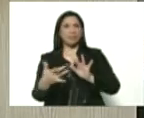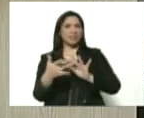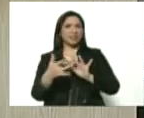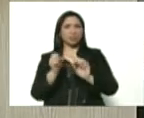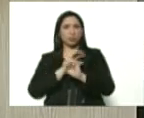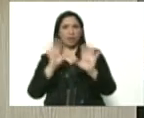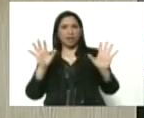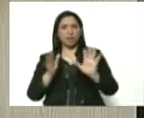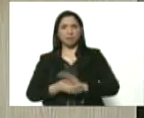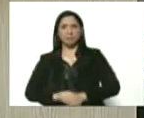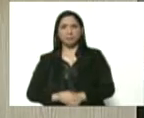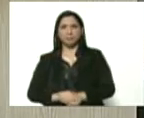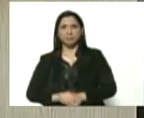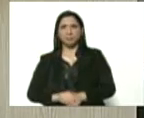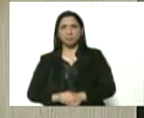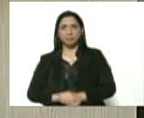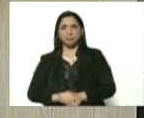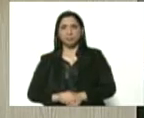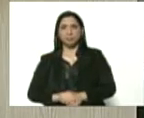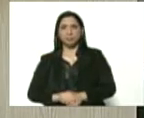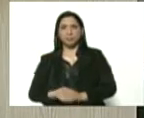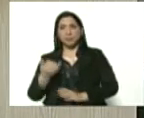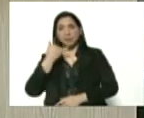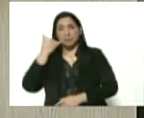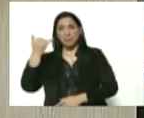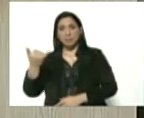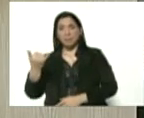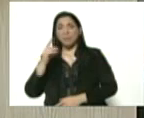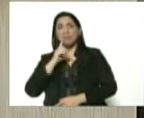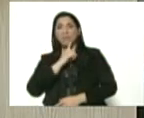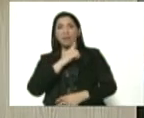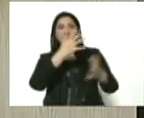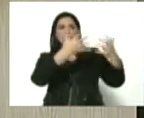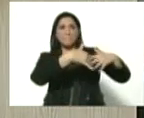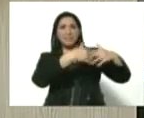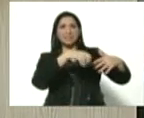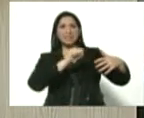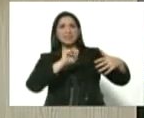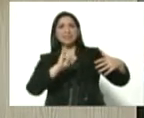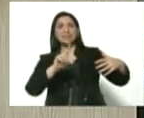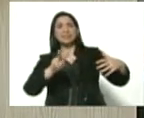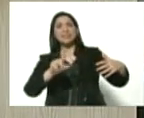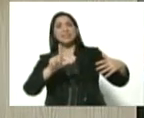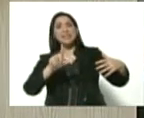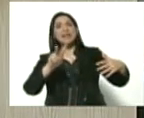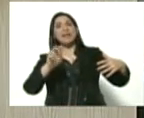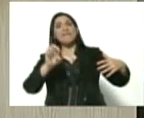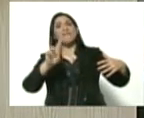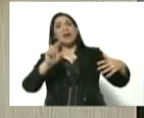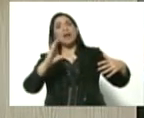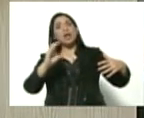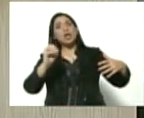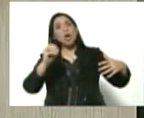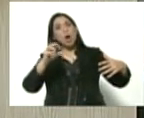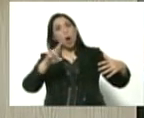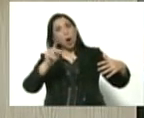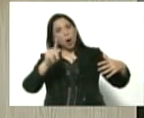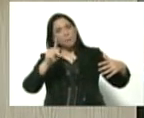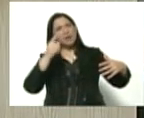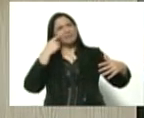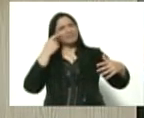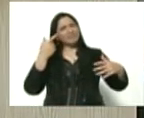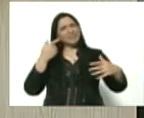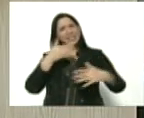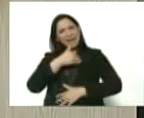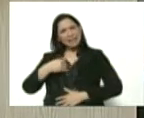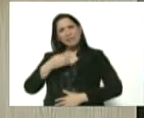clara entre la llamada empresa Silvercoop. Pero yo quería mostrar antes de conversar un poco sobre el llamado contrato entre Juan Guaidó